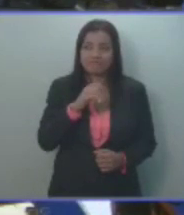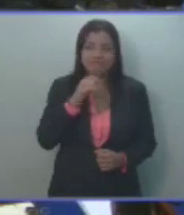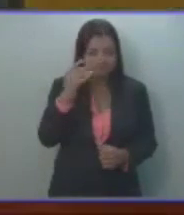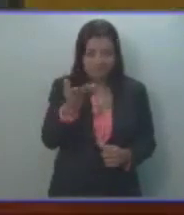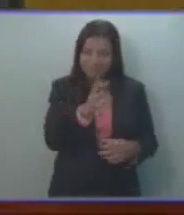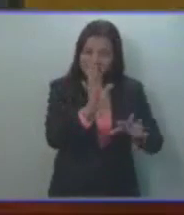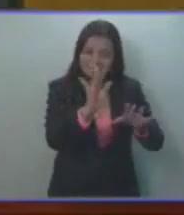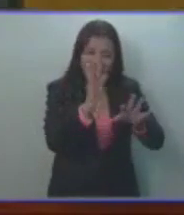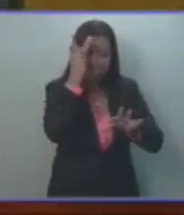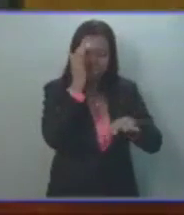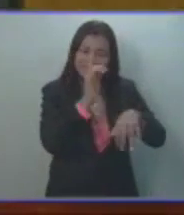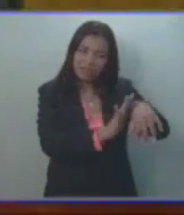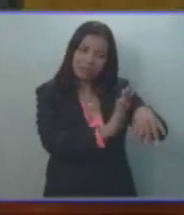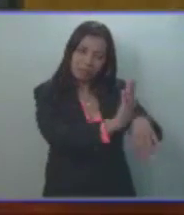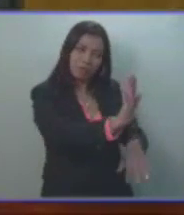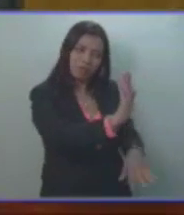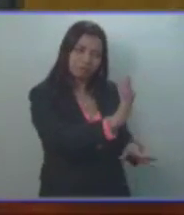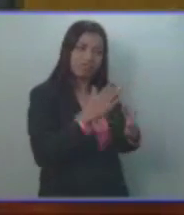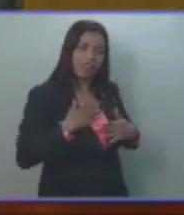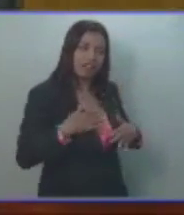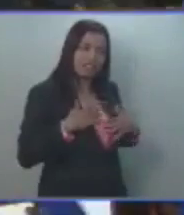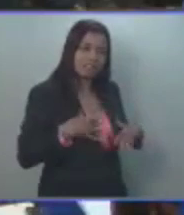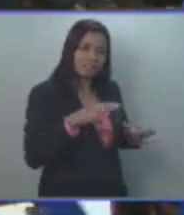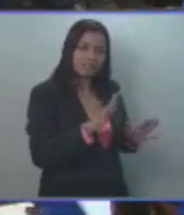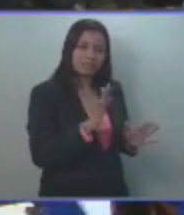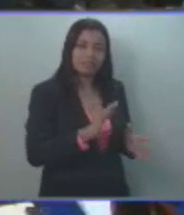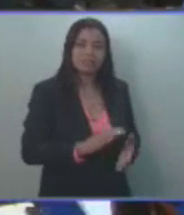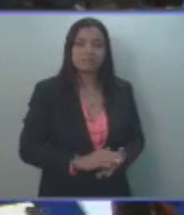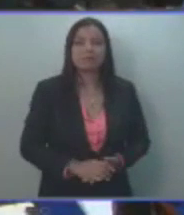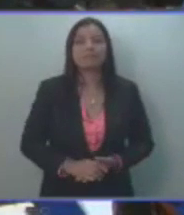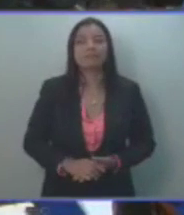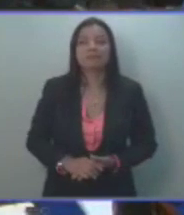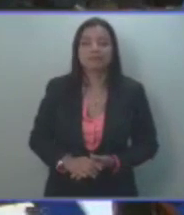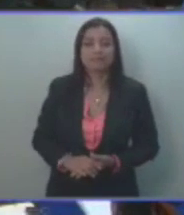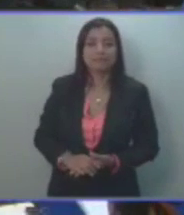Tome su tiempo, diputado Merino, tranquilo.